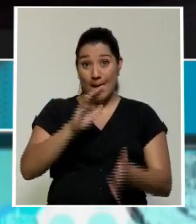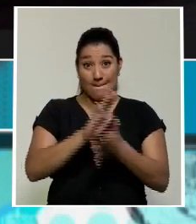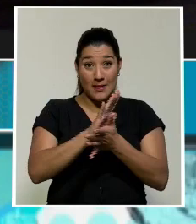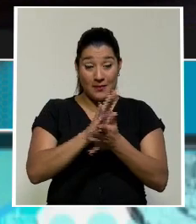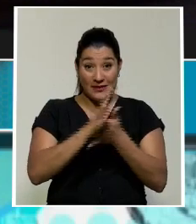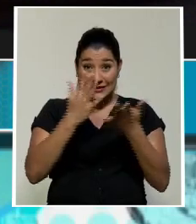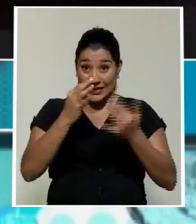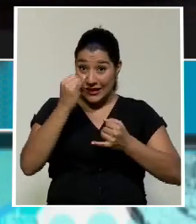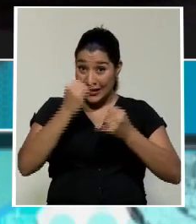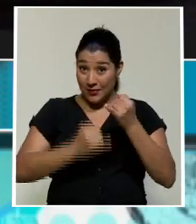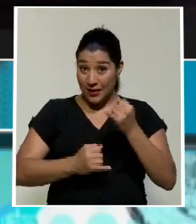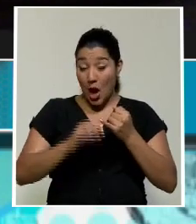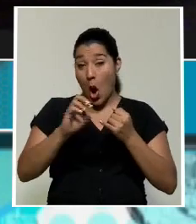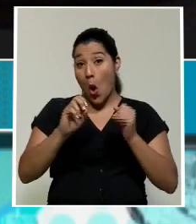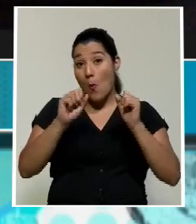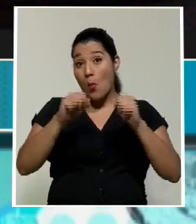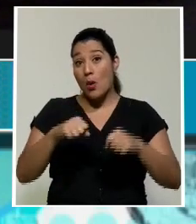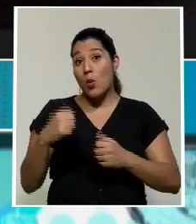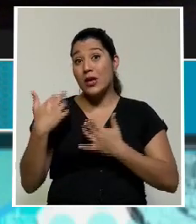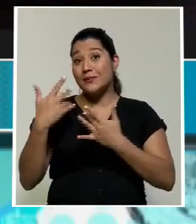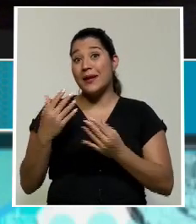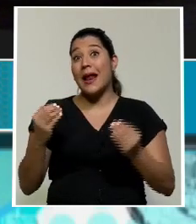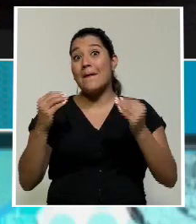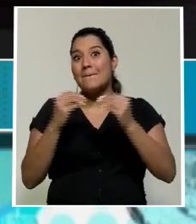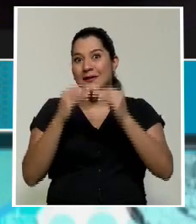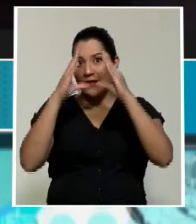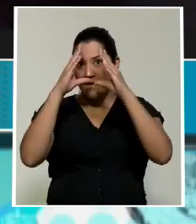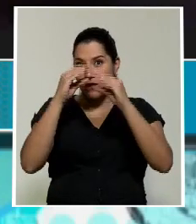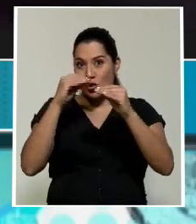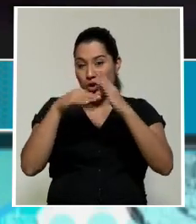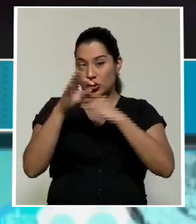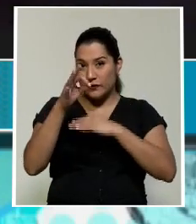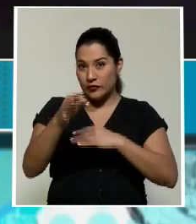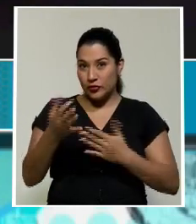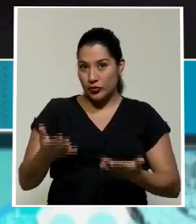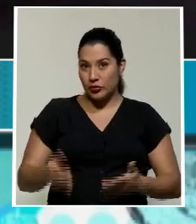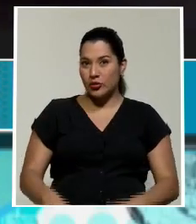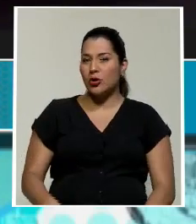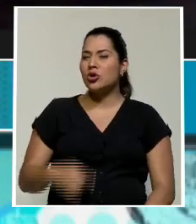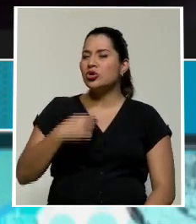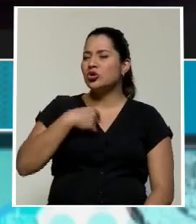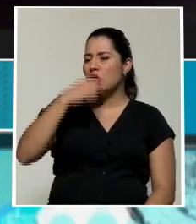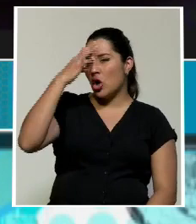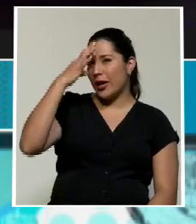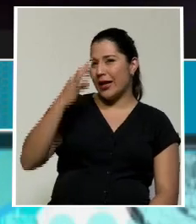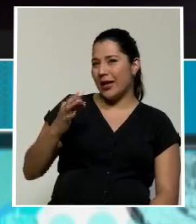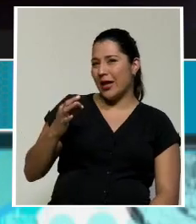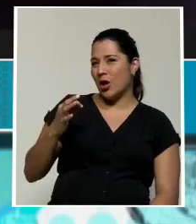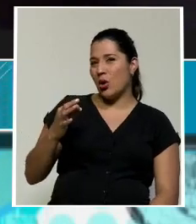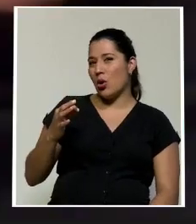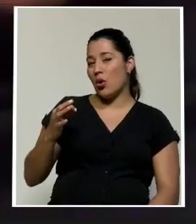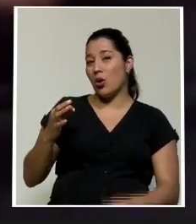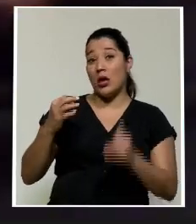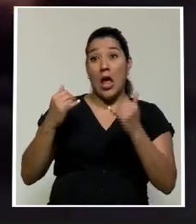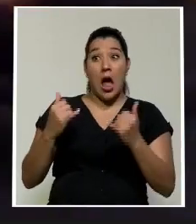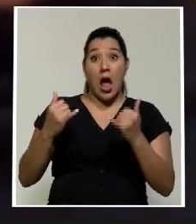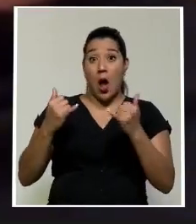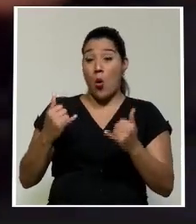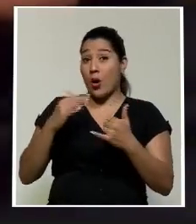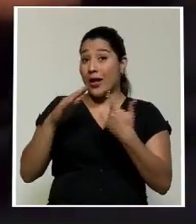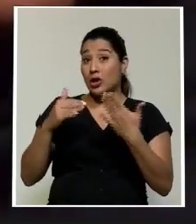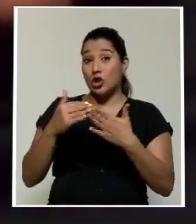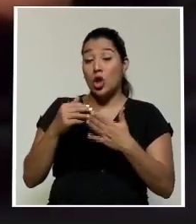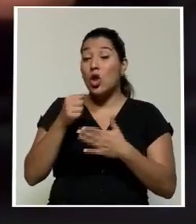o podemos esperar más revelaciones a futuro? Yo creo que no hay un periodista hoy que esté